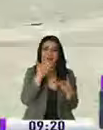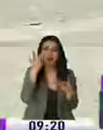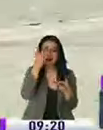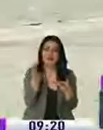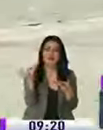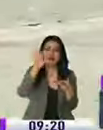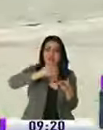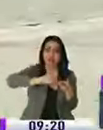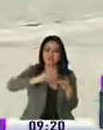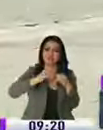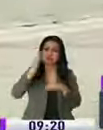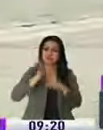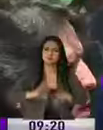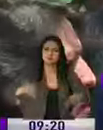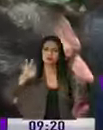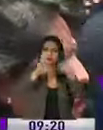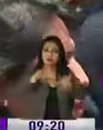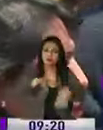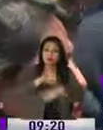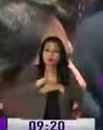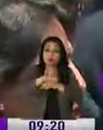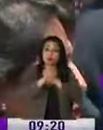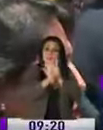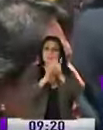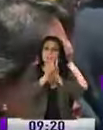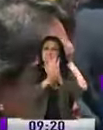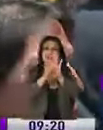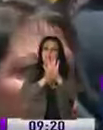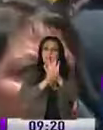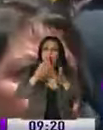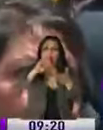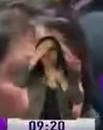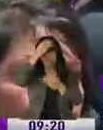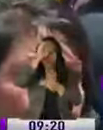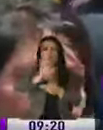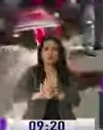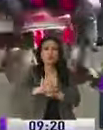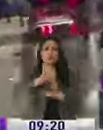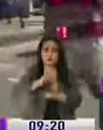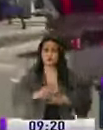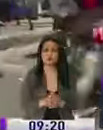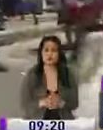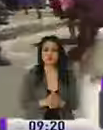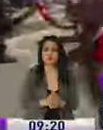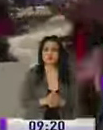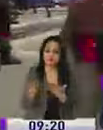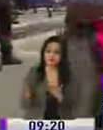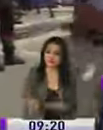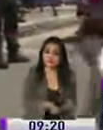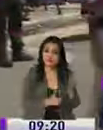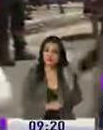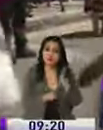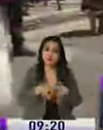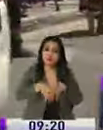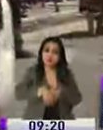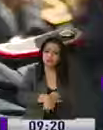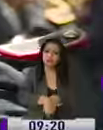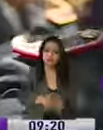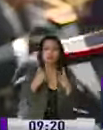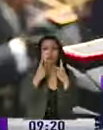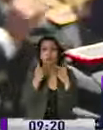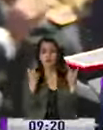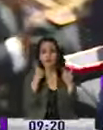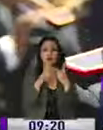más importantes de este país y símbolo del sincretismo de las culturas. En este evento desfilaron personajes